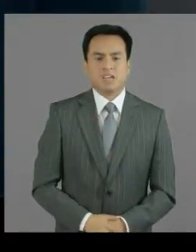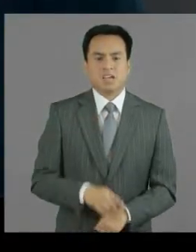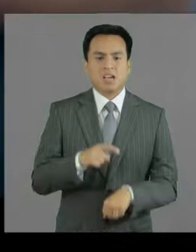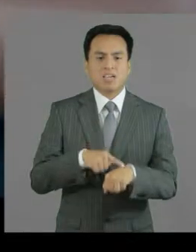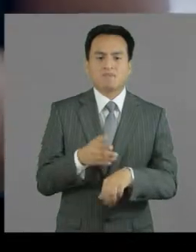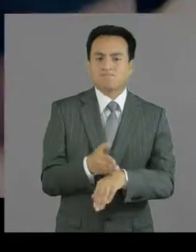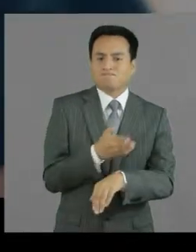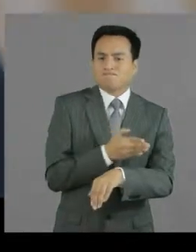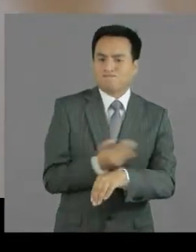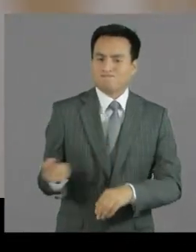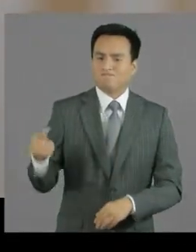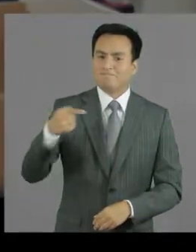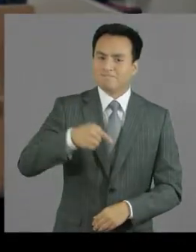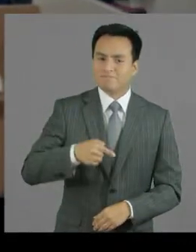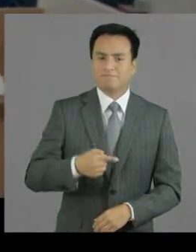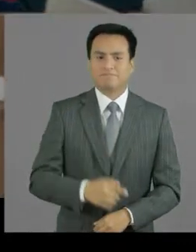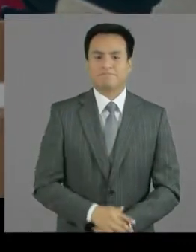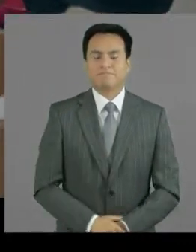Los que llegan temprano.